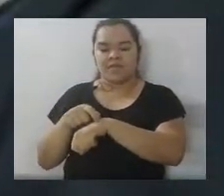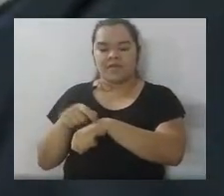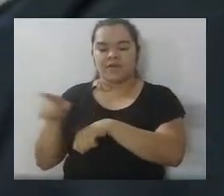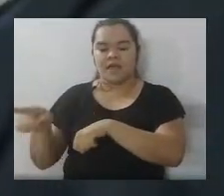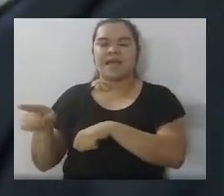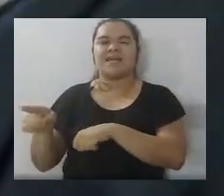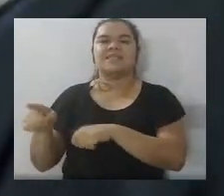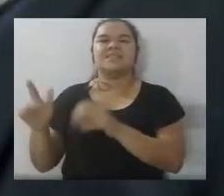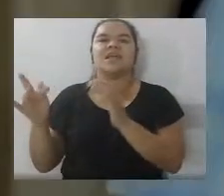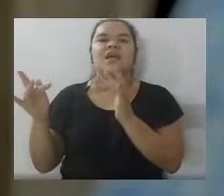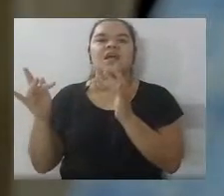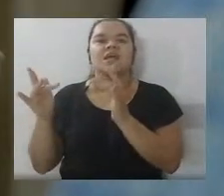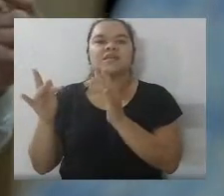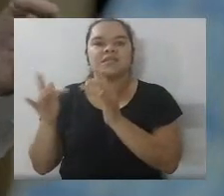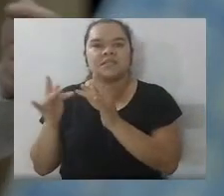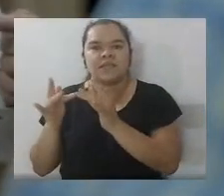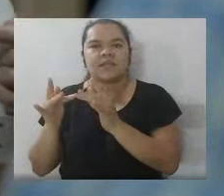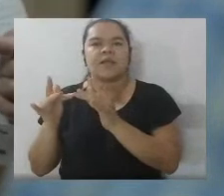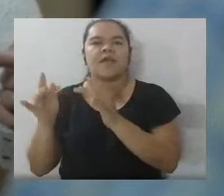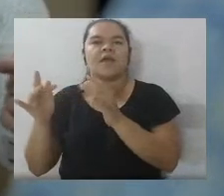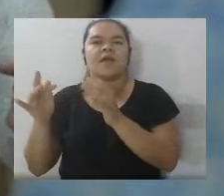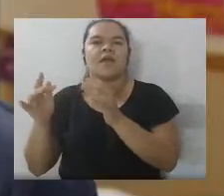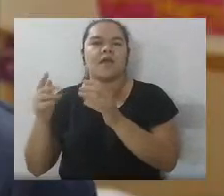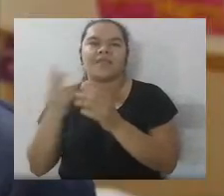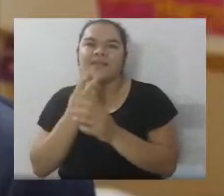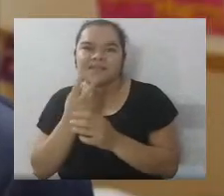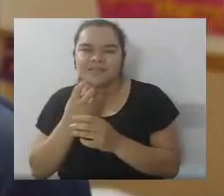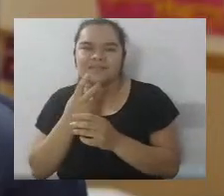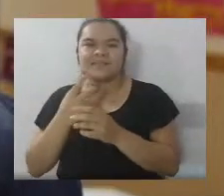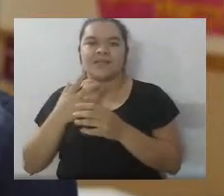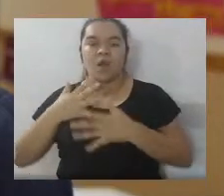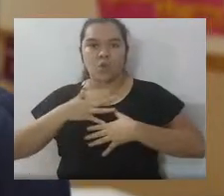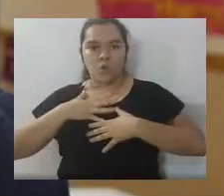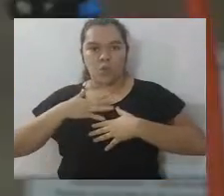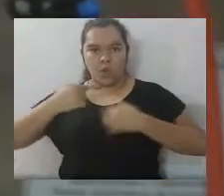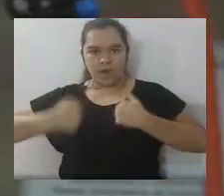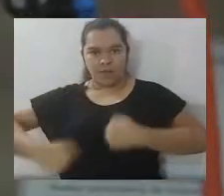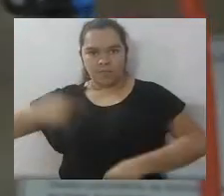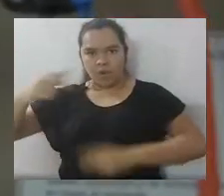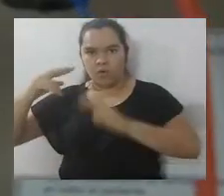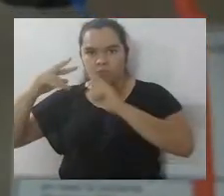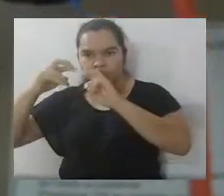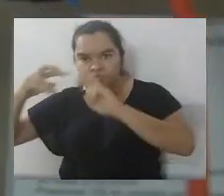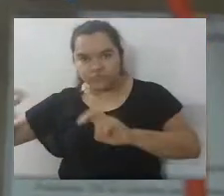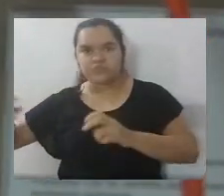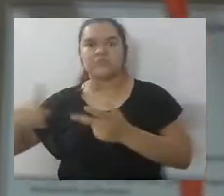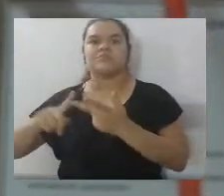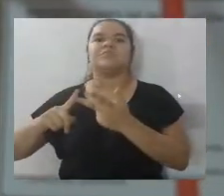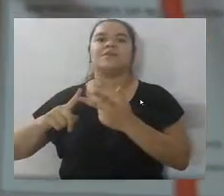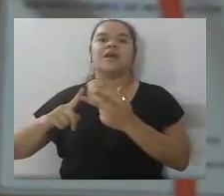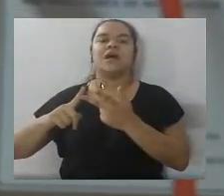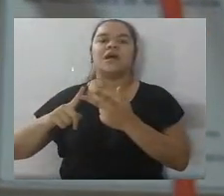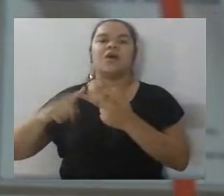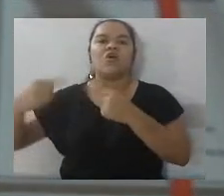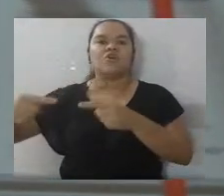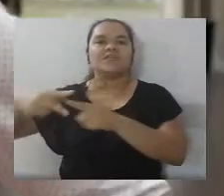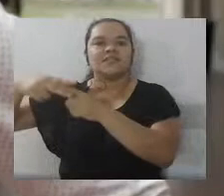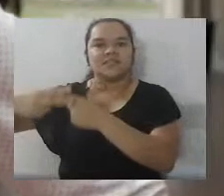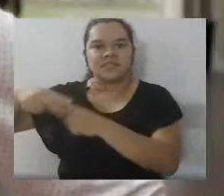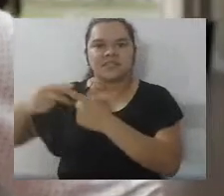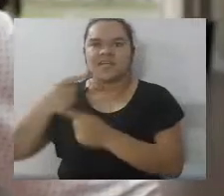procesamiento digital de señales biológicas, tenemos bioinstrumentación, es